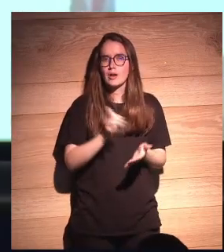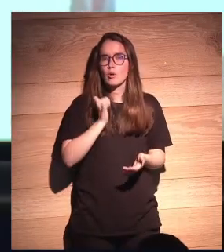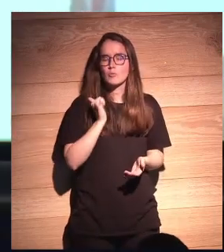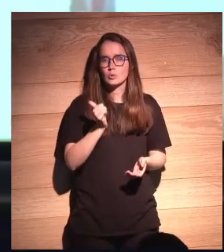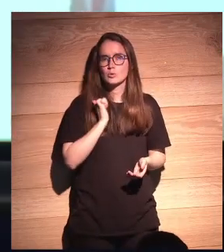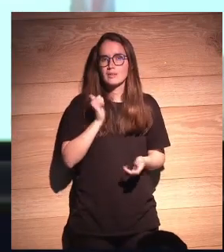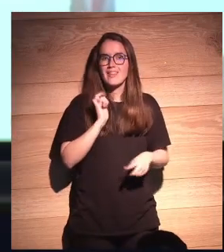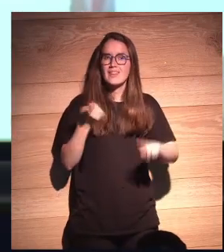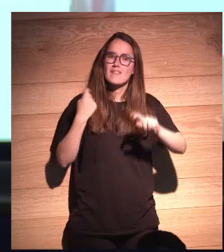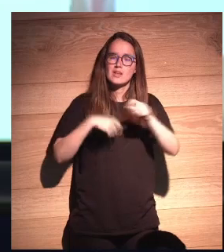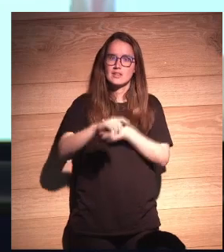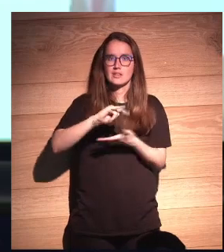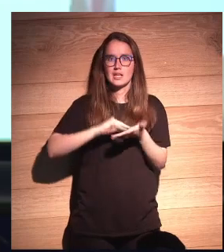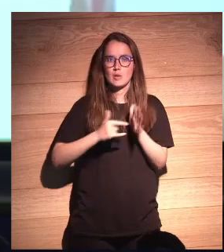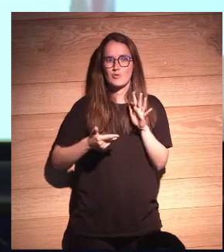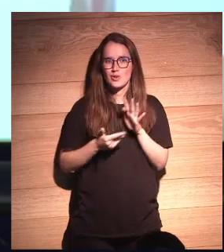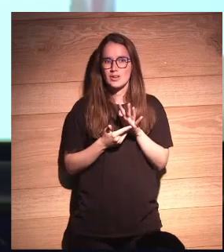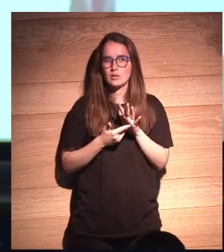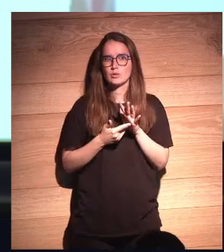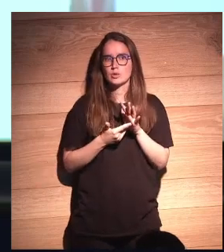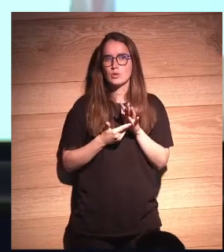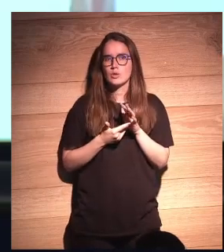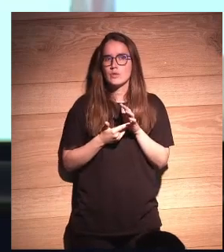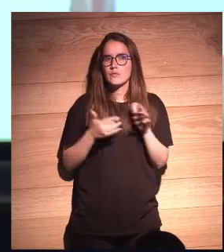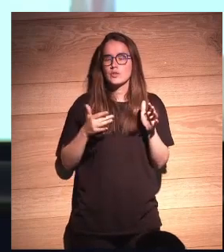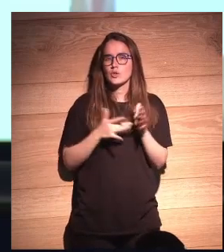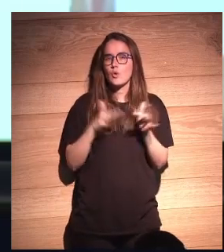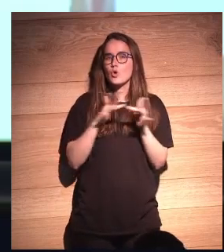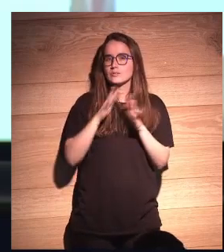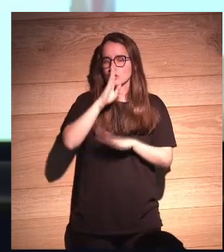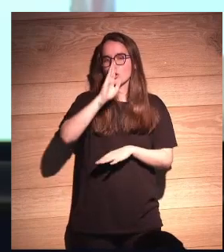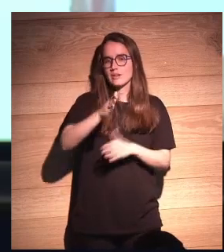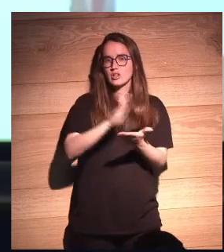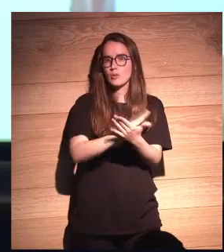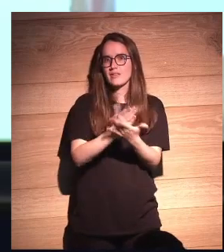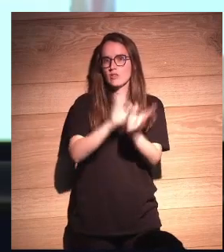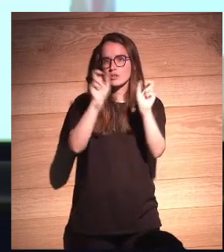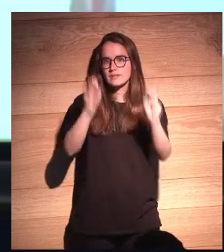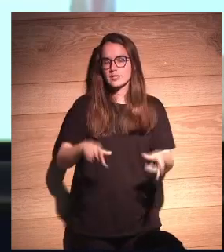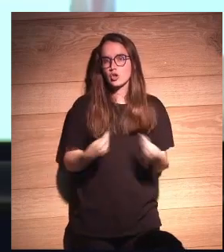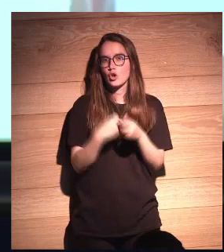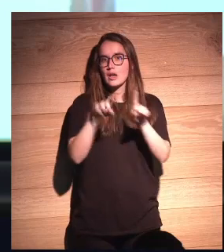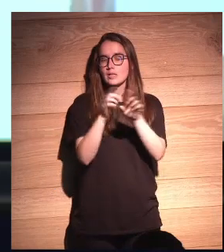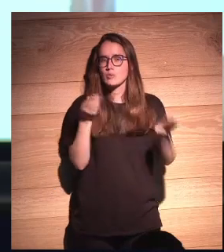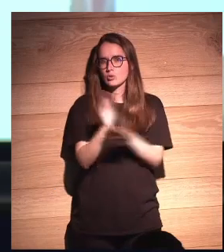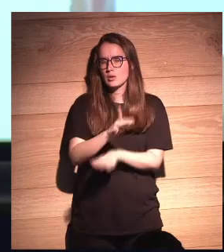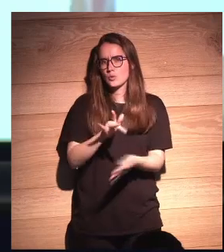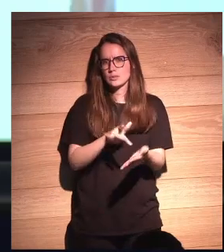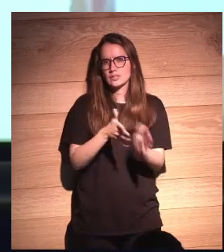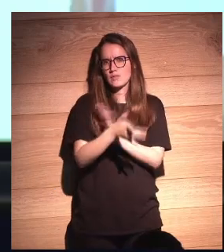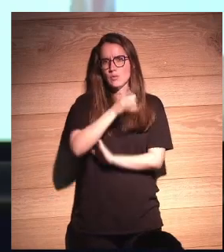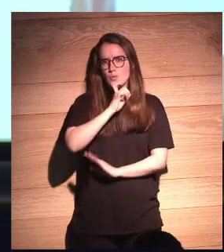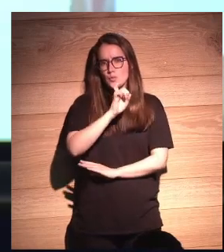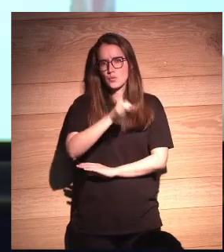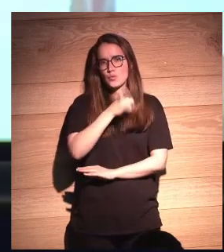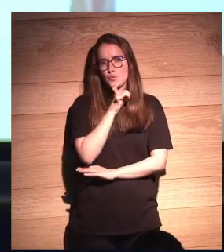oportunidad de vender el proyecto, de tener un contacto directo sin intermediarios con las productoras, que eso es muy difícil